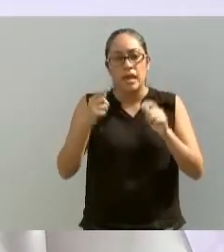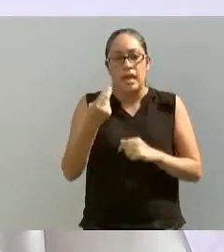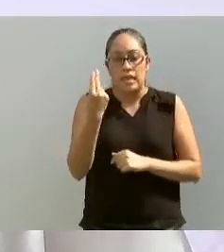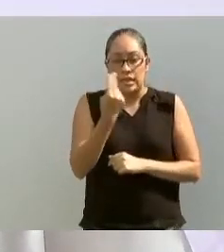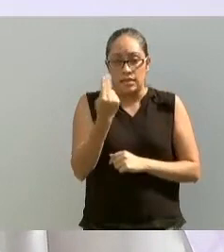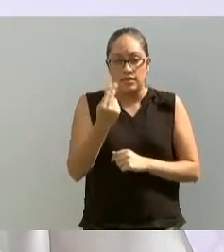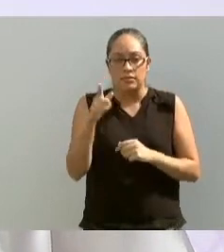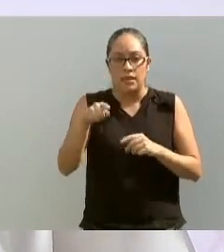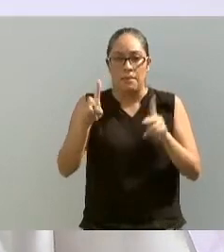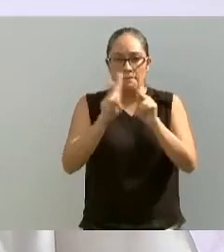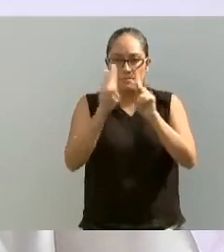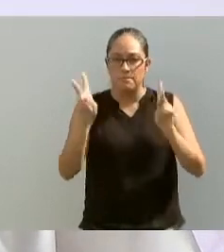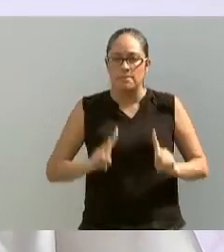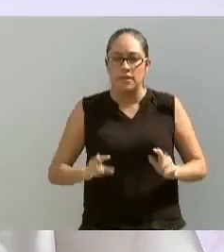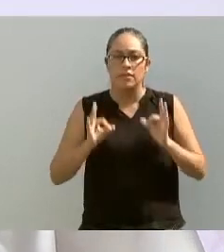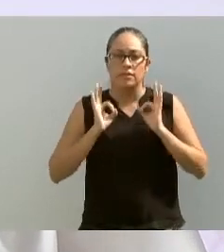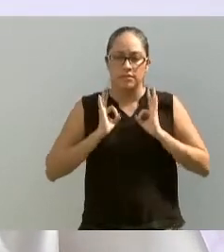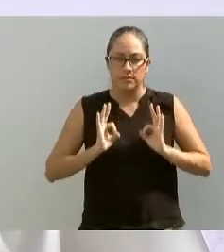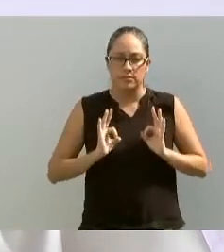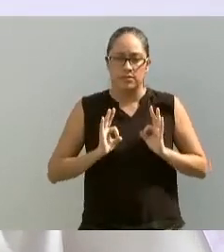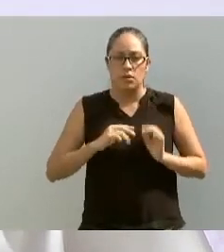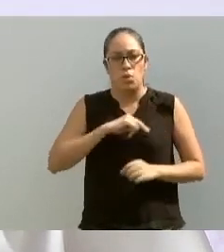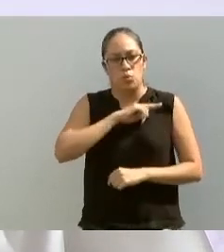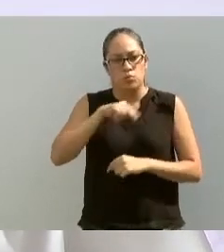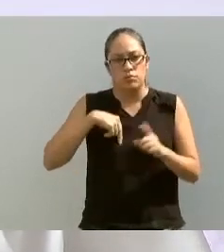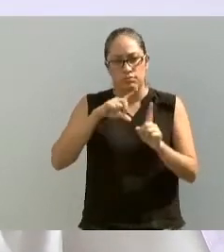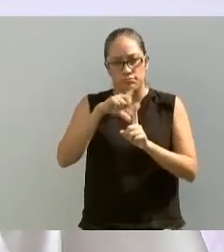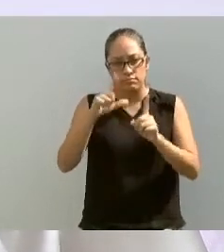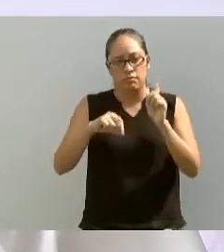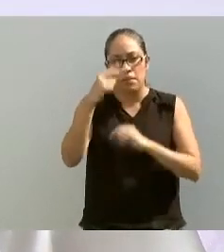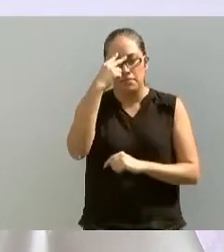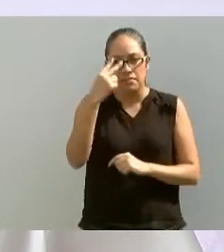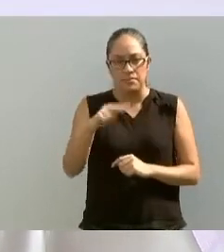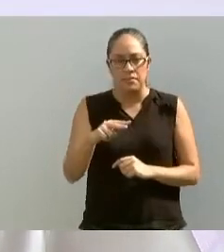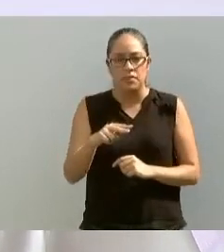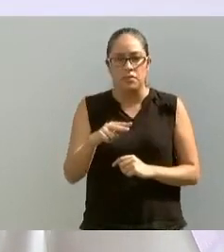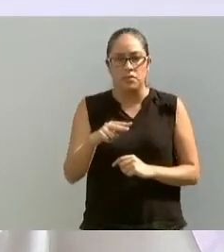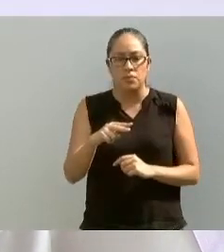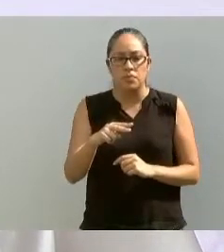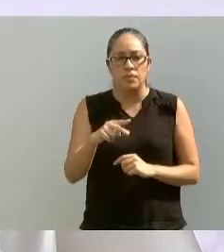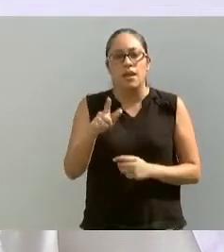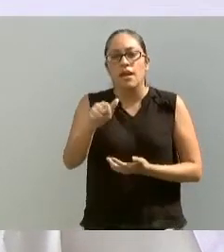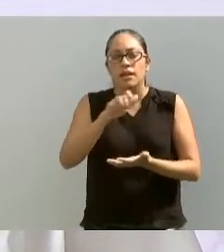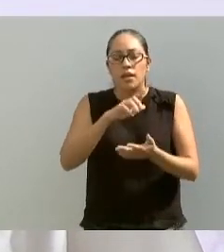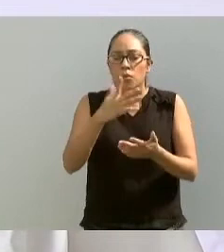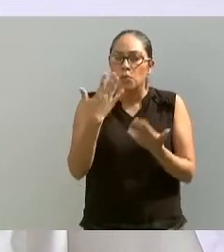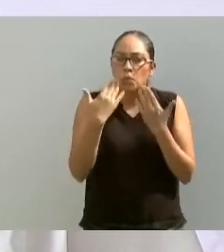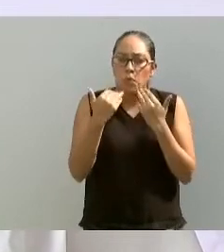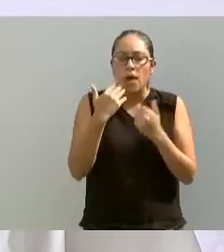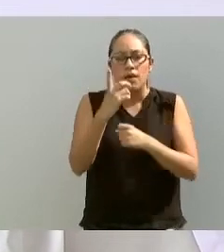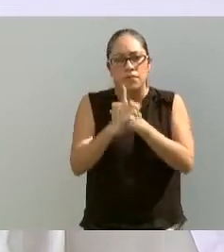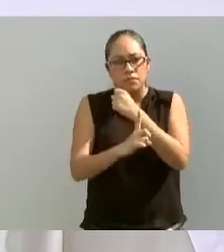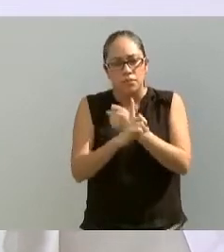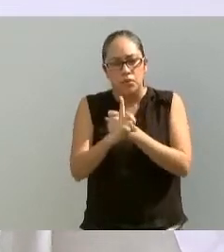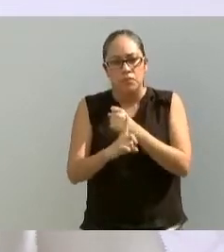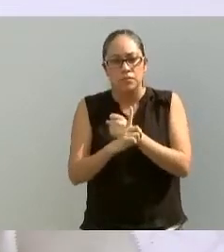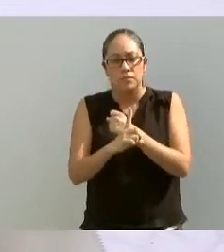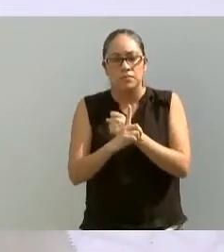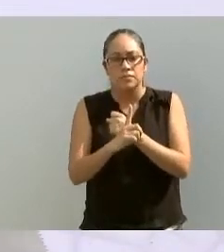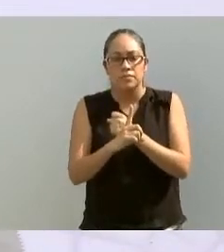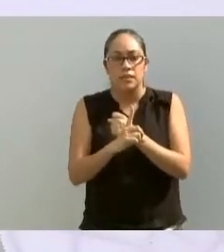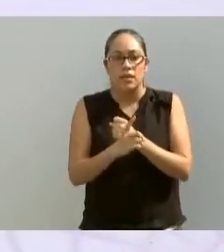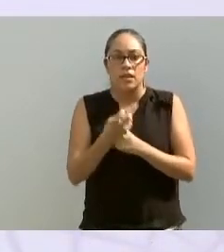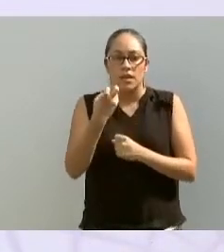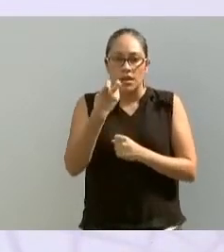la tranquilidad en nuestro país, que no haya violencia. Es un